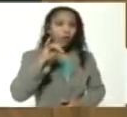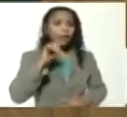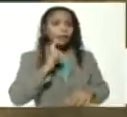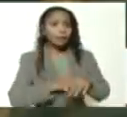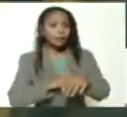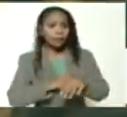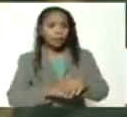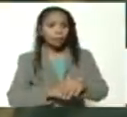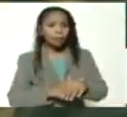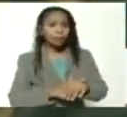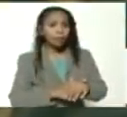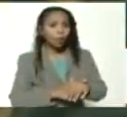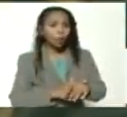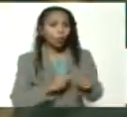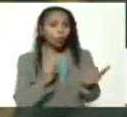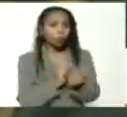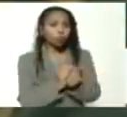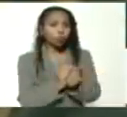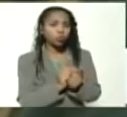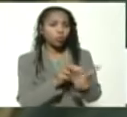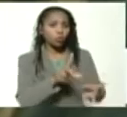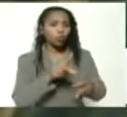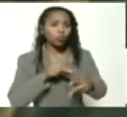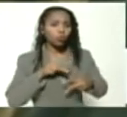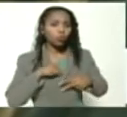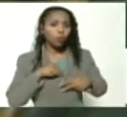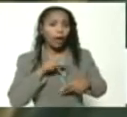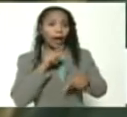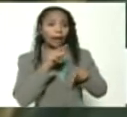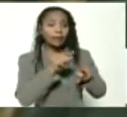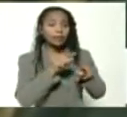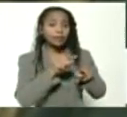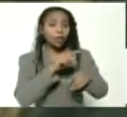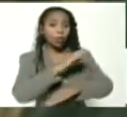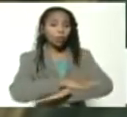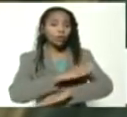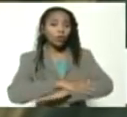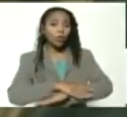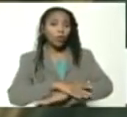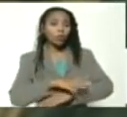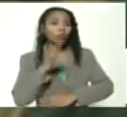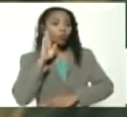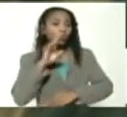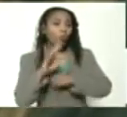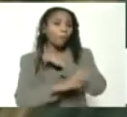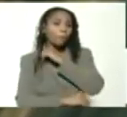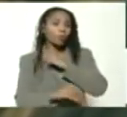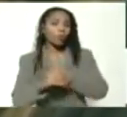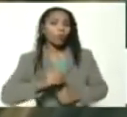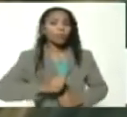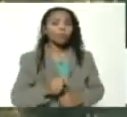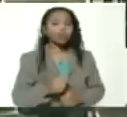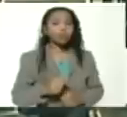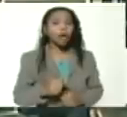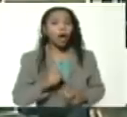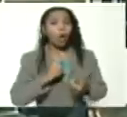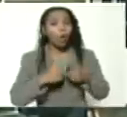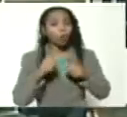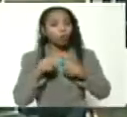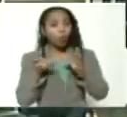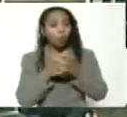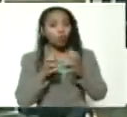minutos a quienes asumen estos actos de delincuencia uniformada, entre otros cuerpos